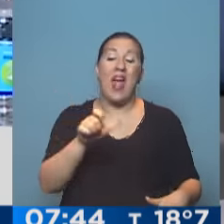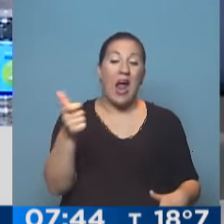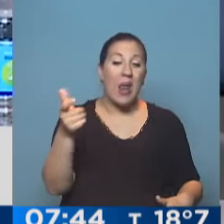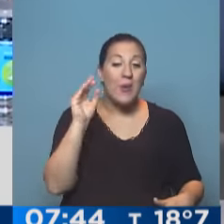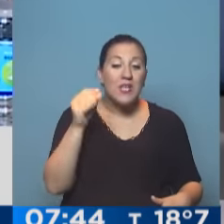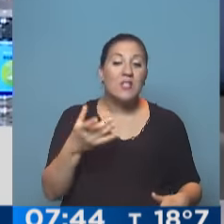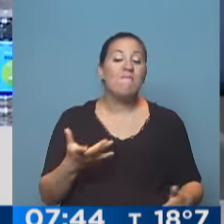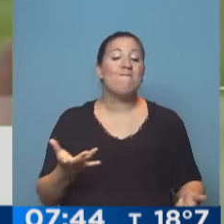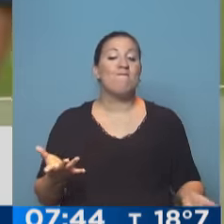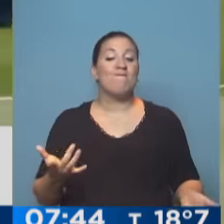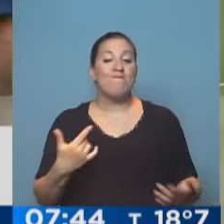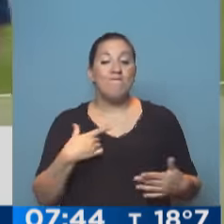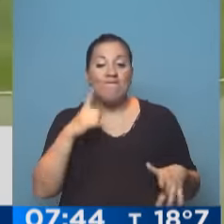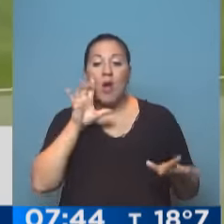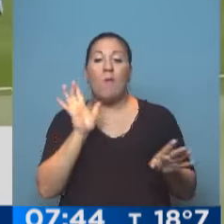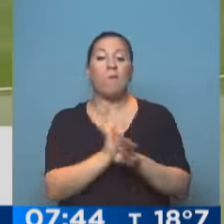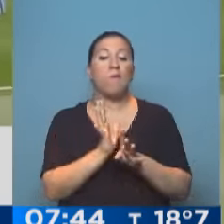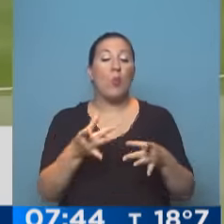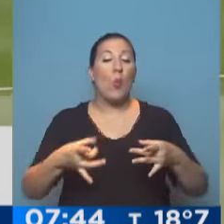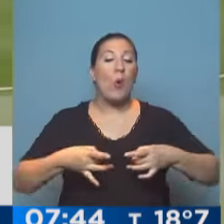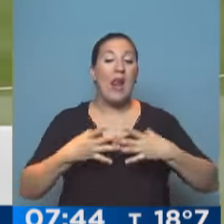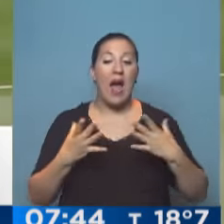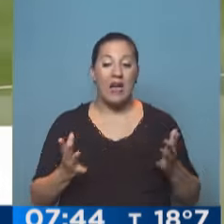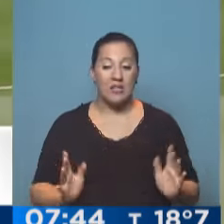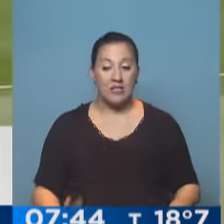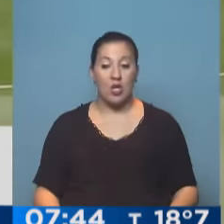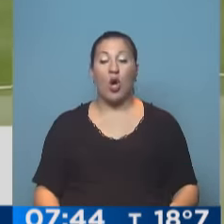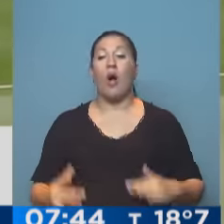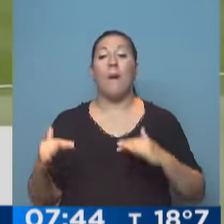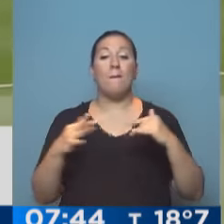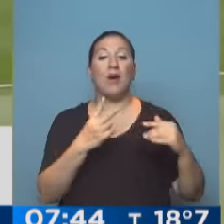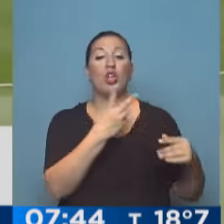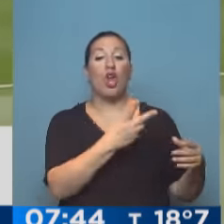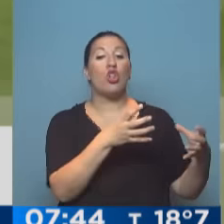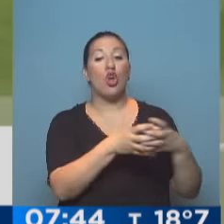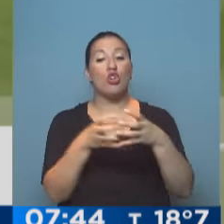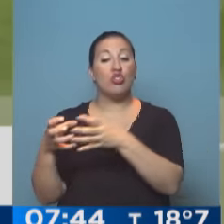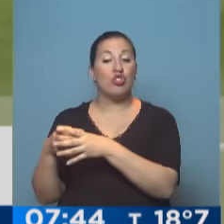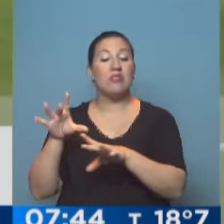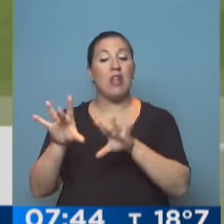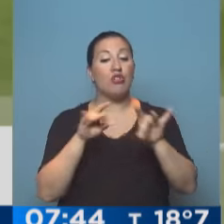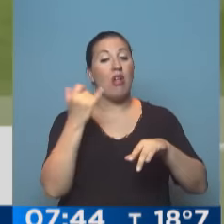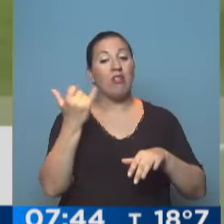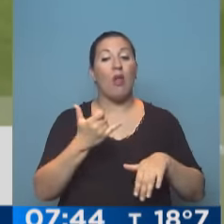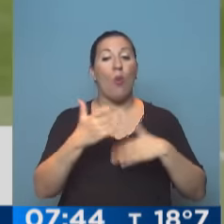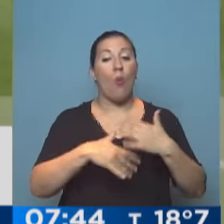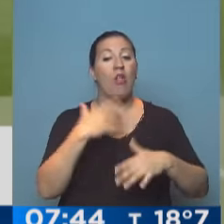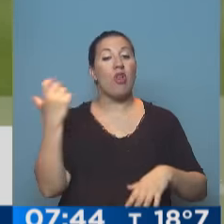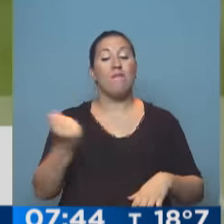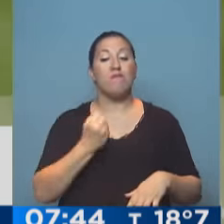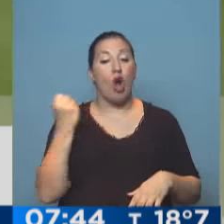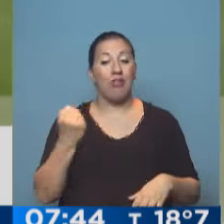no, yo creo que es un clásico. Es un partido donde las dos selecciones tienen jugadores muy importantes y creo que